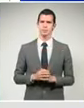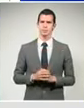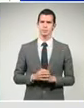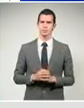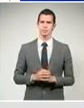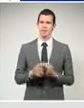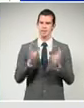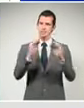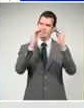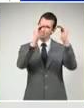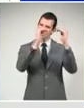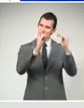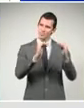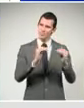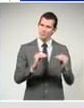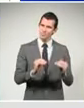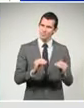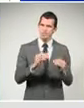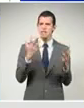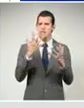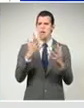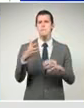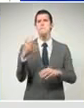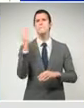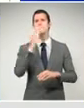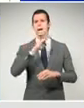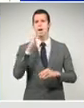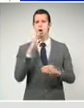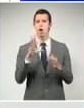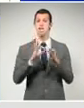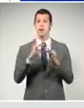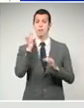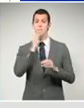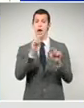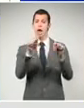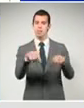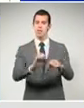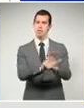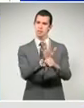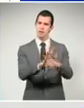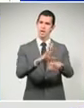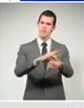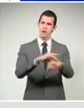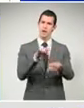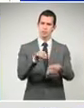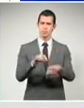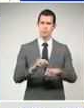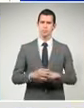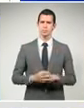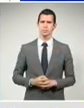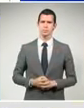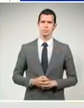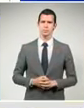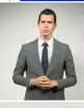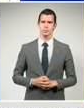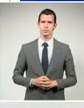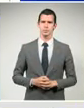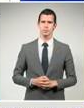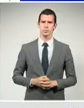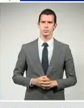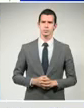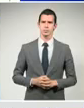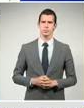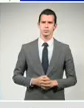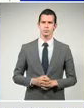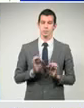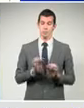están las tasas de incidencias más elevadas de nuestro país y que, como dije ya, aportan, se